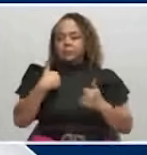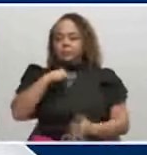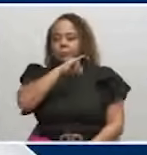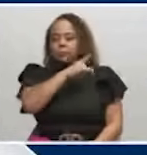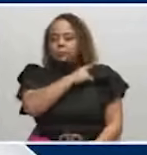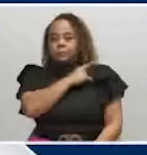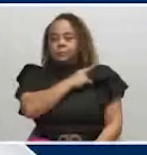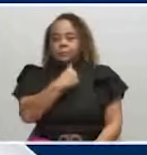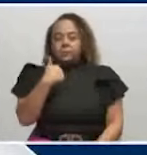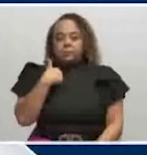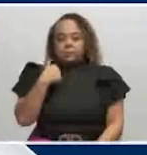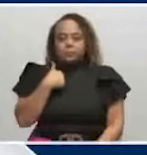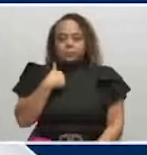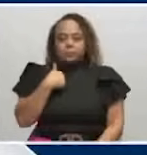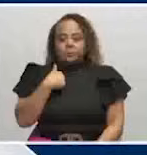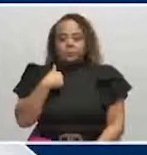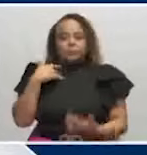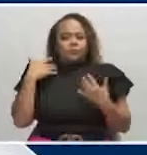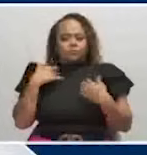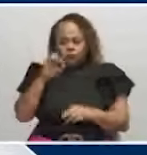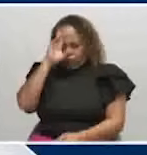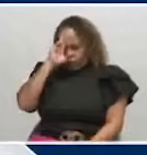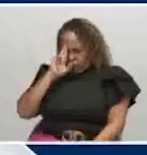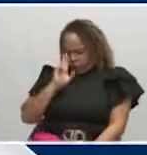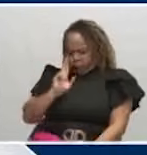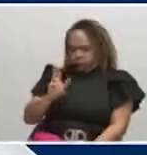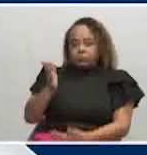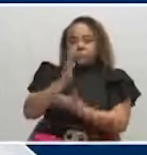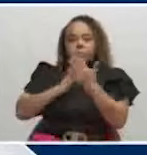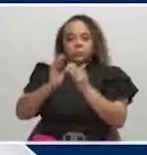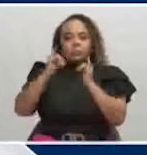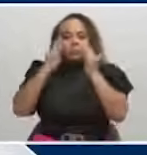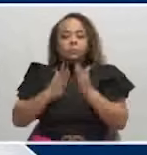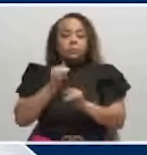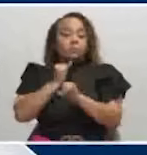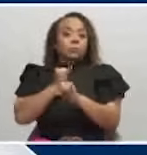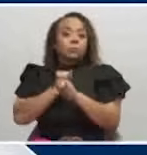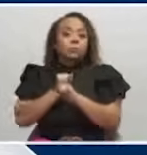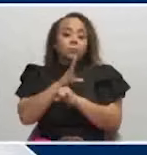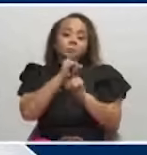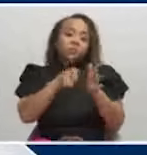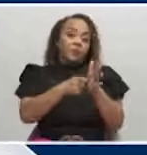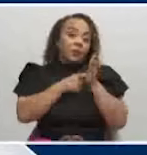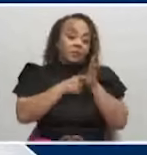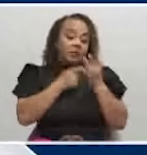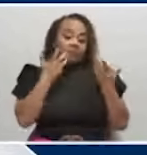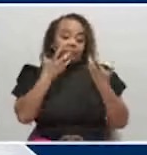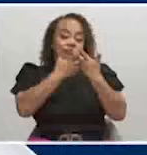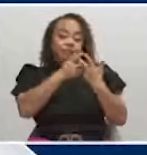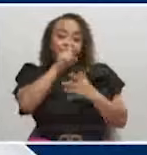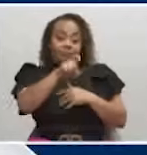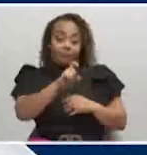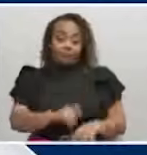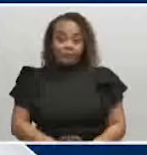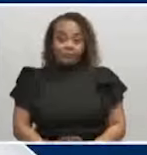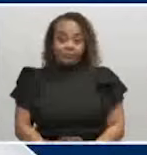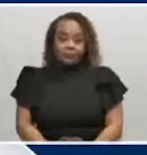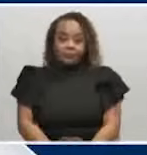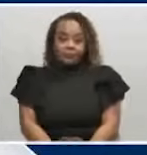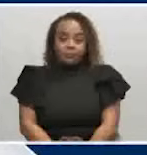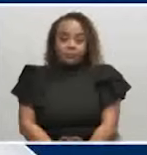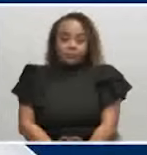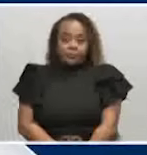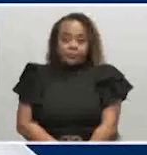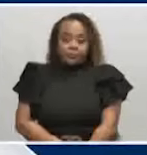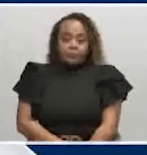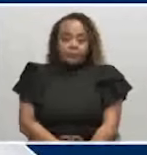le tienen en exceso de respeto a algunos jugadores de la institución y no exigen acorde a lo que deberían exigir.